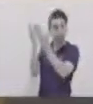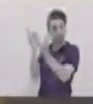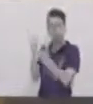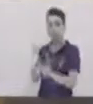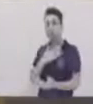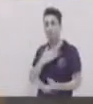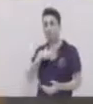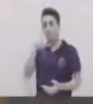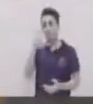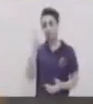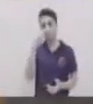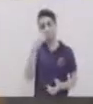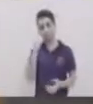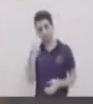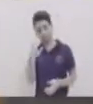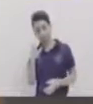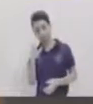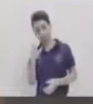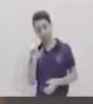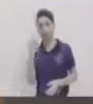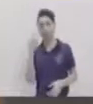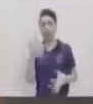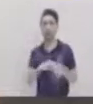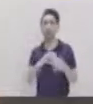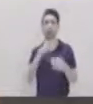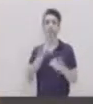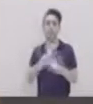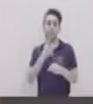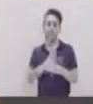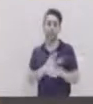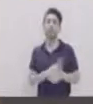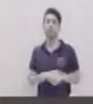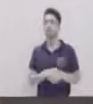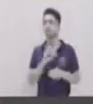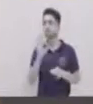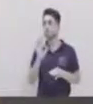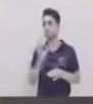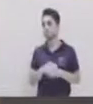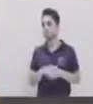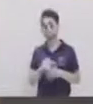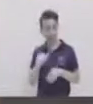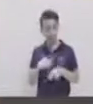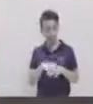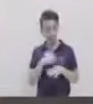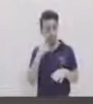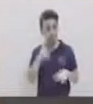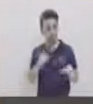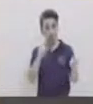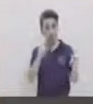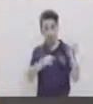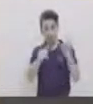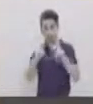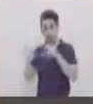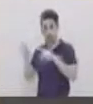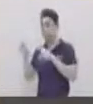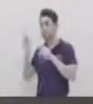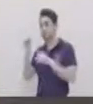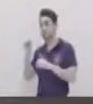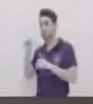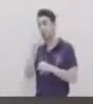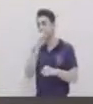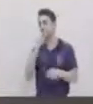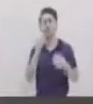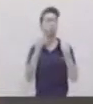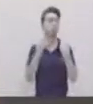Guatemalteco que se llama César de Guatemala, más conocido como César de Guatemala. Muy bien, también con esta progresión de acordes